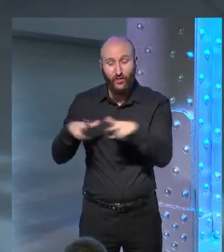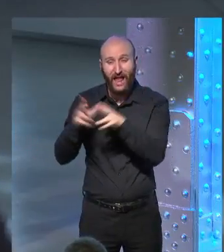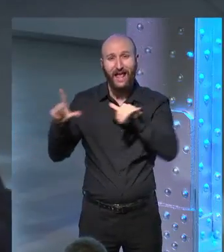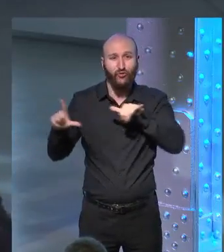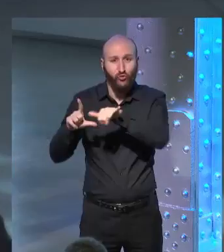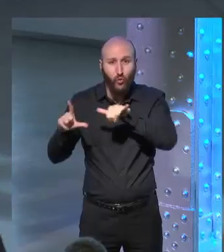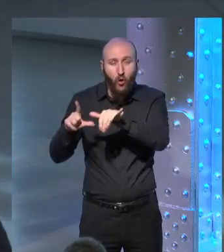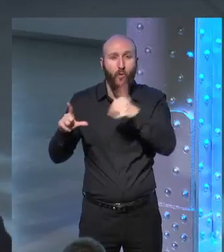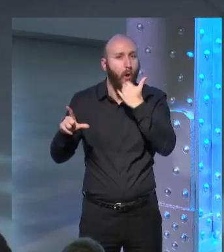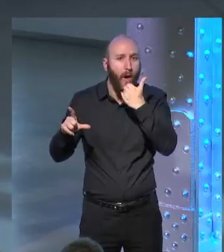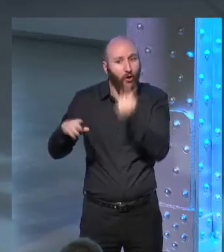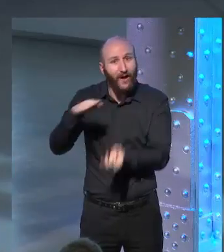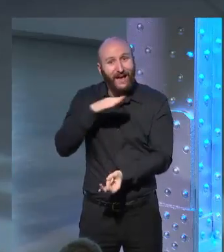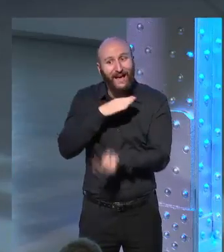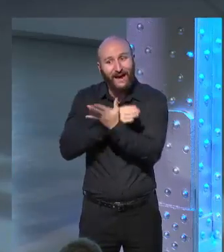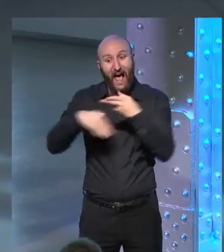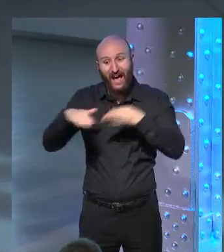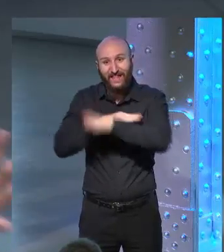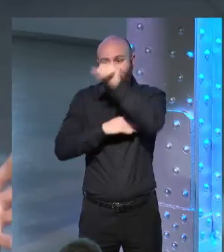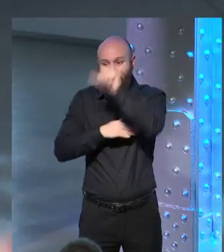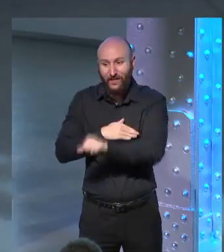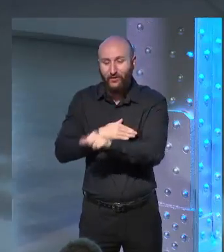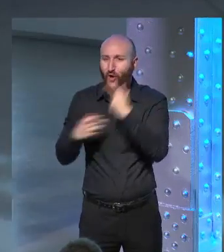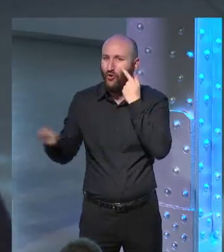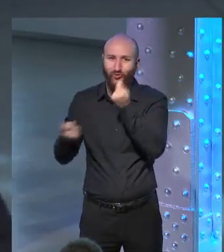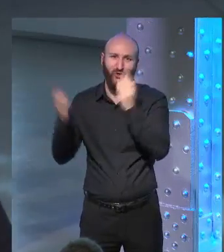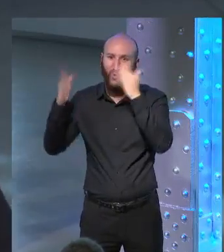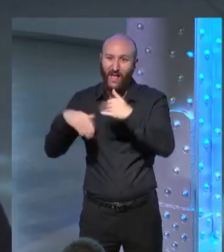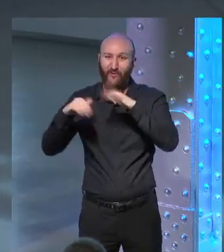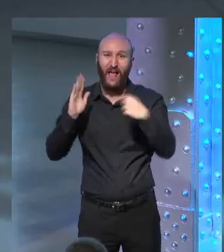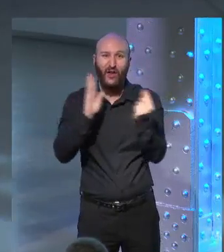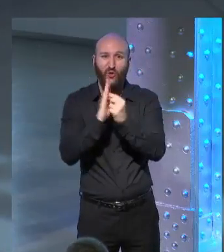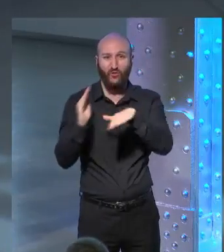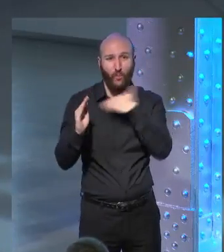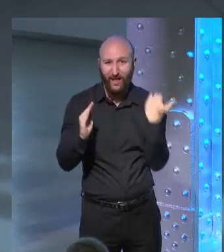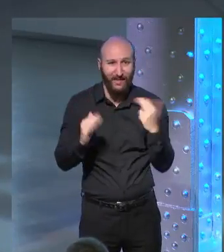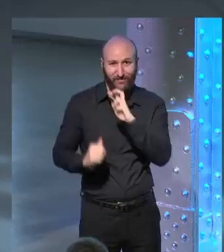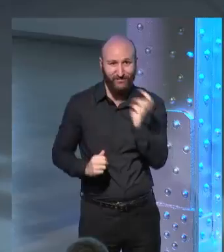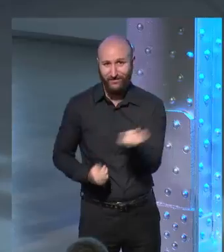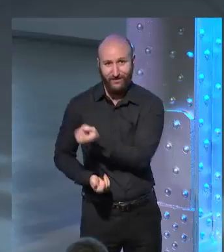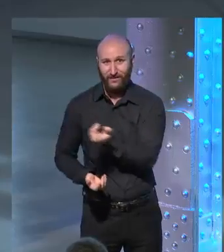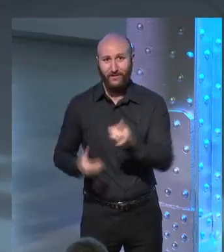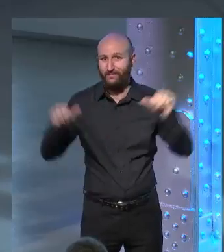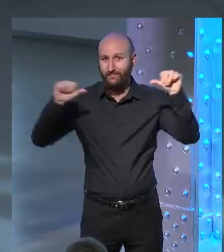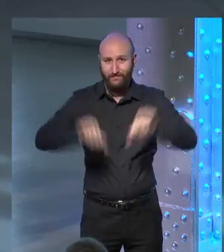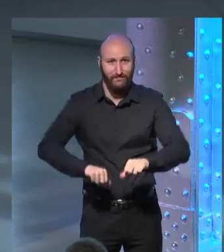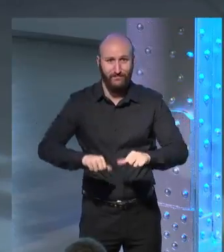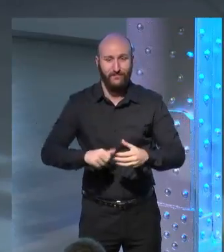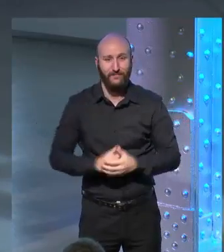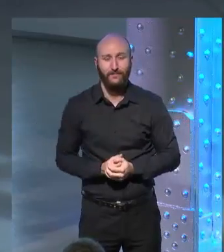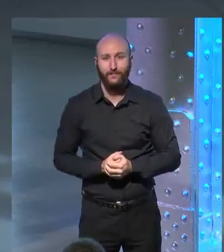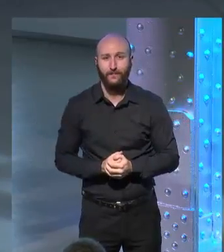abra una cuenta de Gmail para que acceda a los vídeos, es que no quiero ni saber qué va a pasar con sus notas, con su... O sea, que también ahí, claro, es verdad que